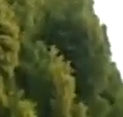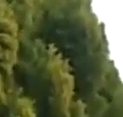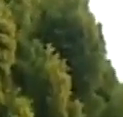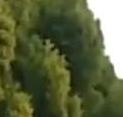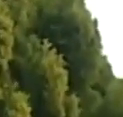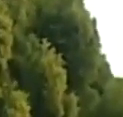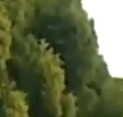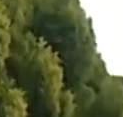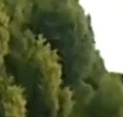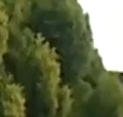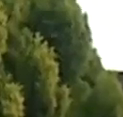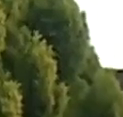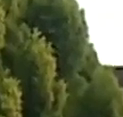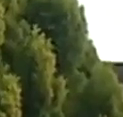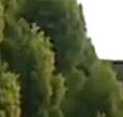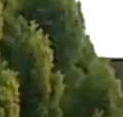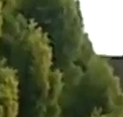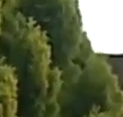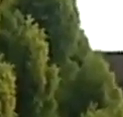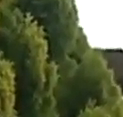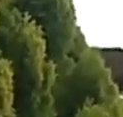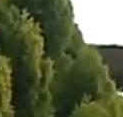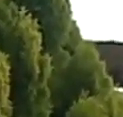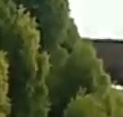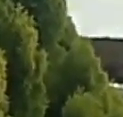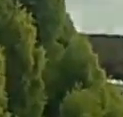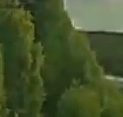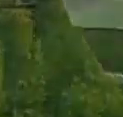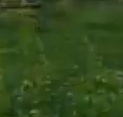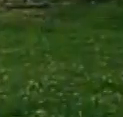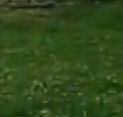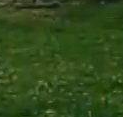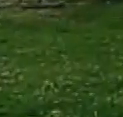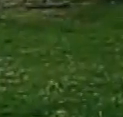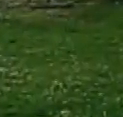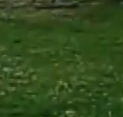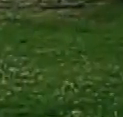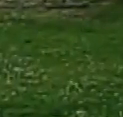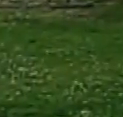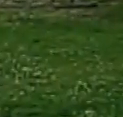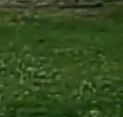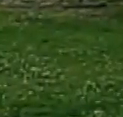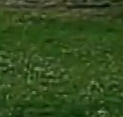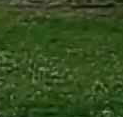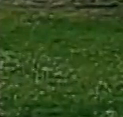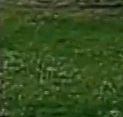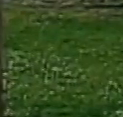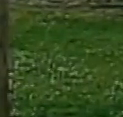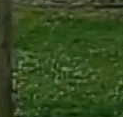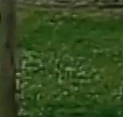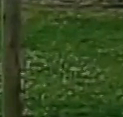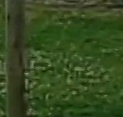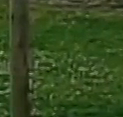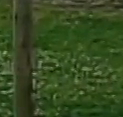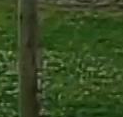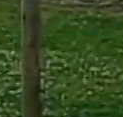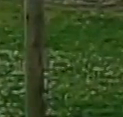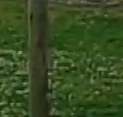vemos al presidente Nicolás Maduro, acompañado también de integrantes del gabinete social, justamente conociendo lo que